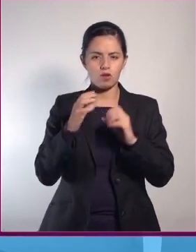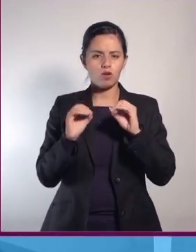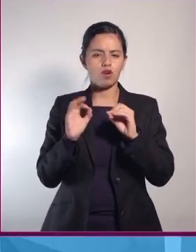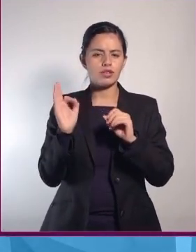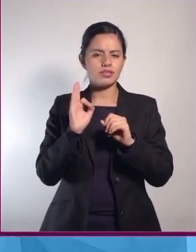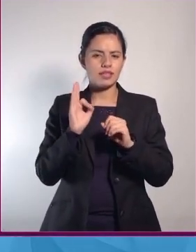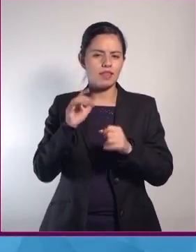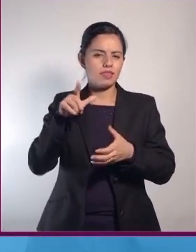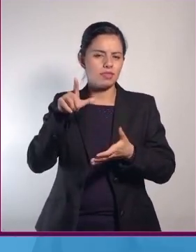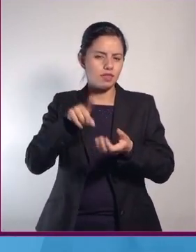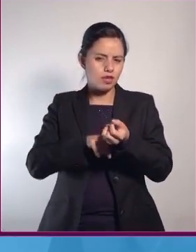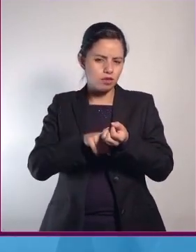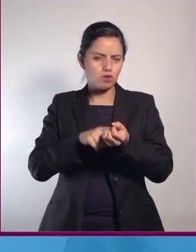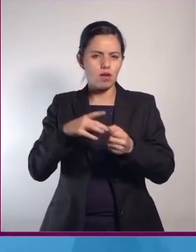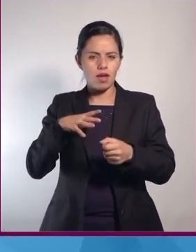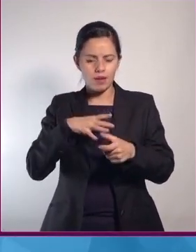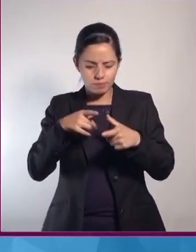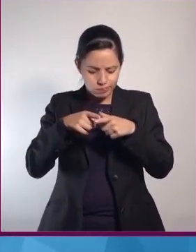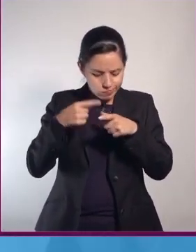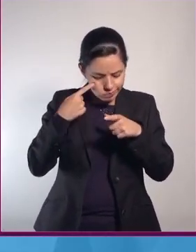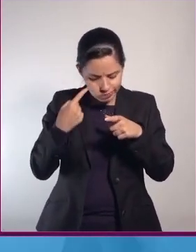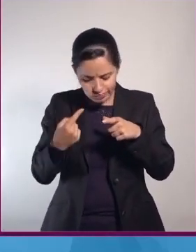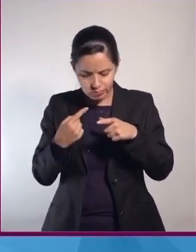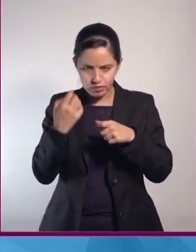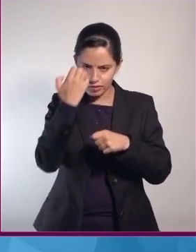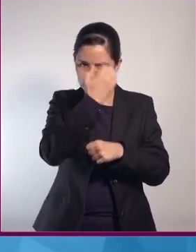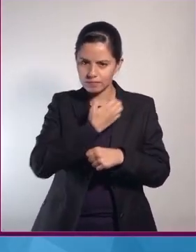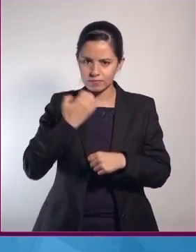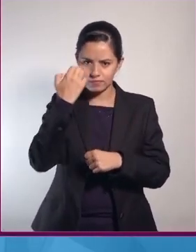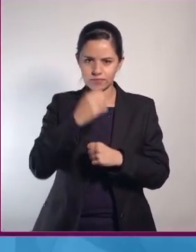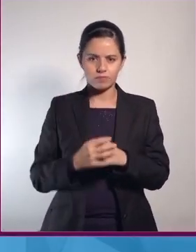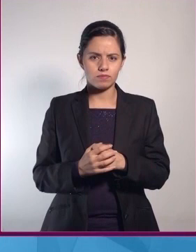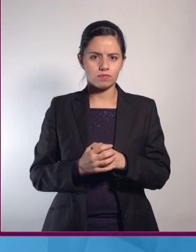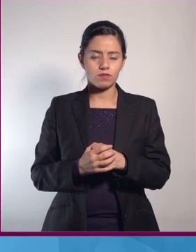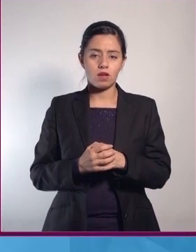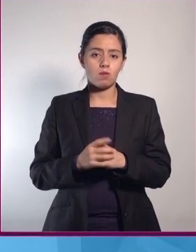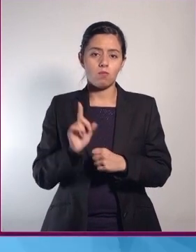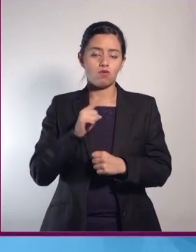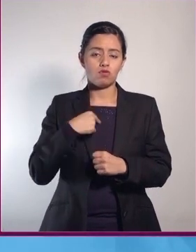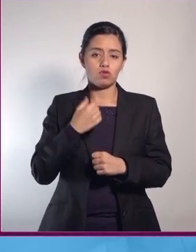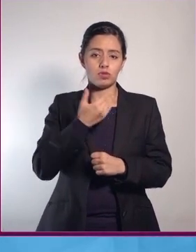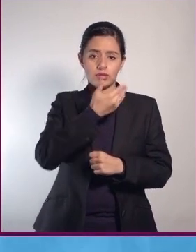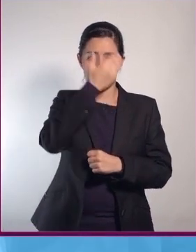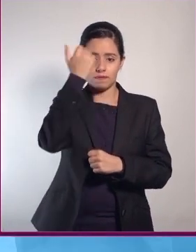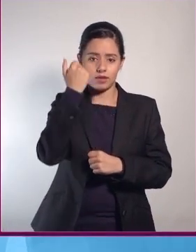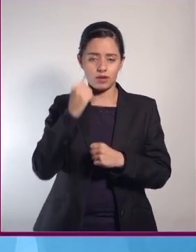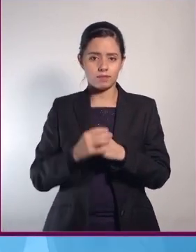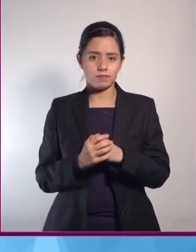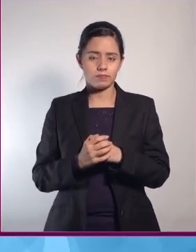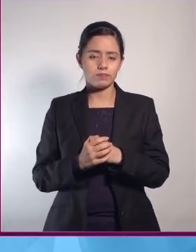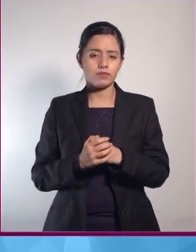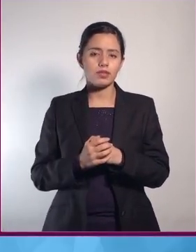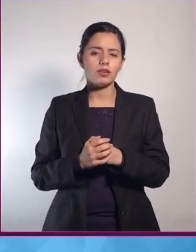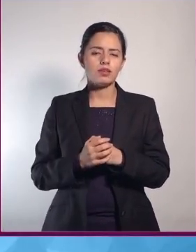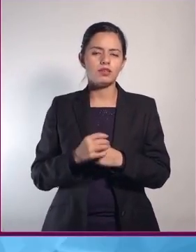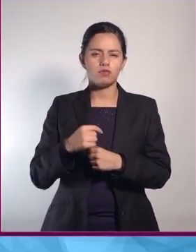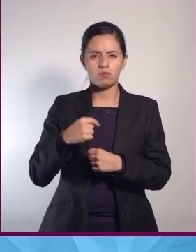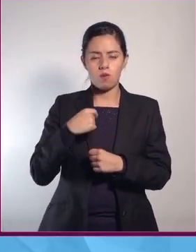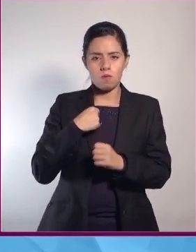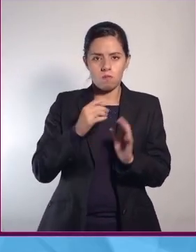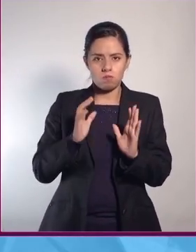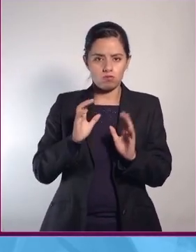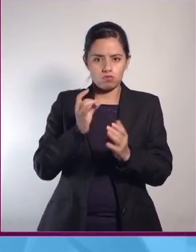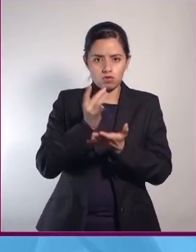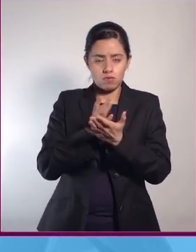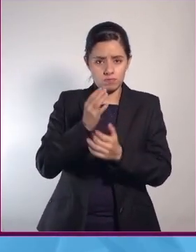herida relacionada a este ámbito. No lo sabía. De lo único que tengo